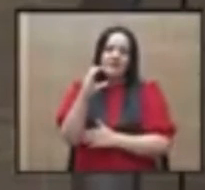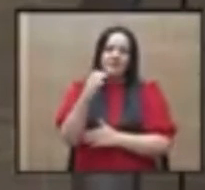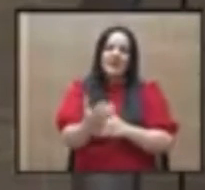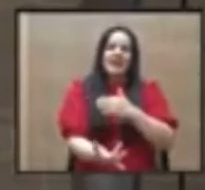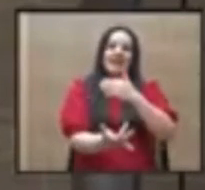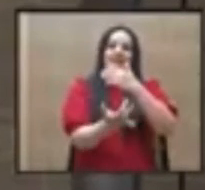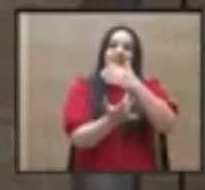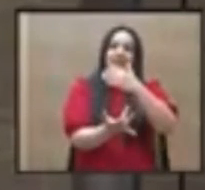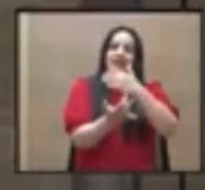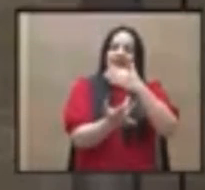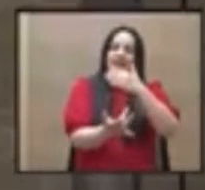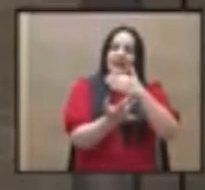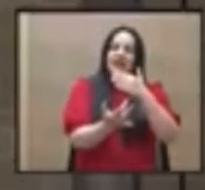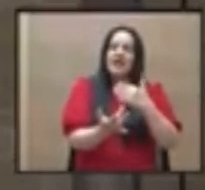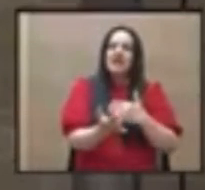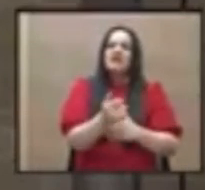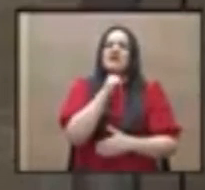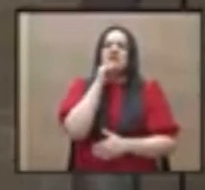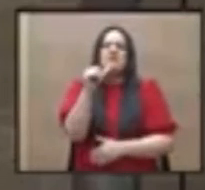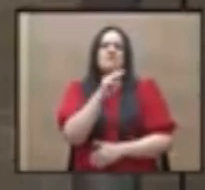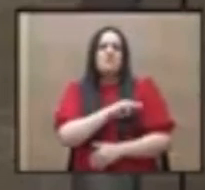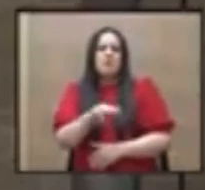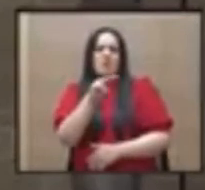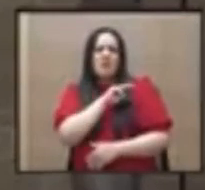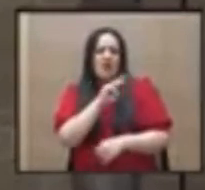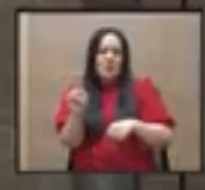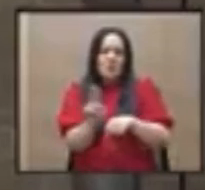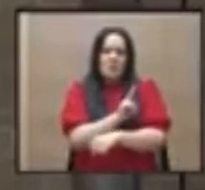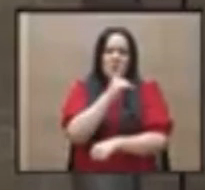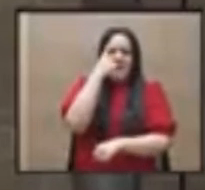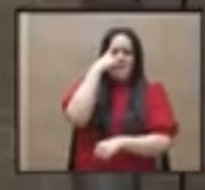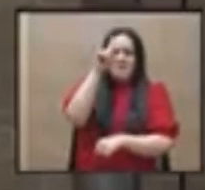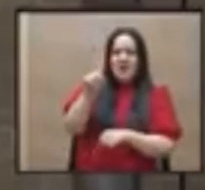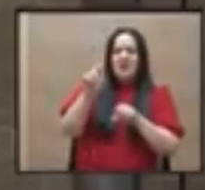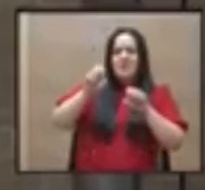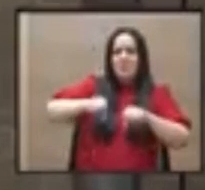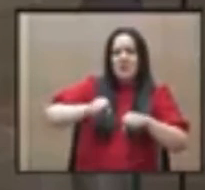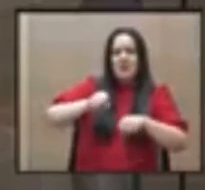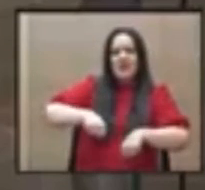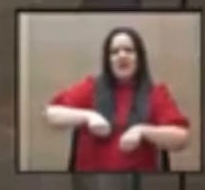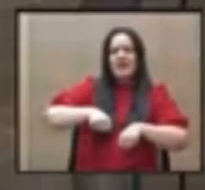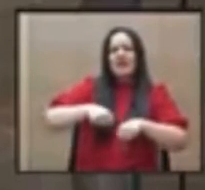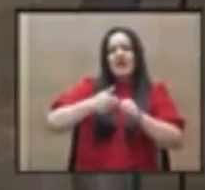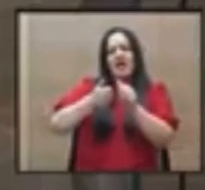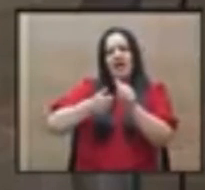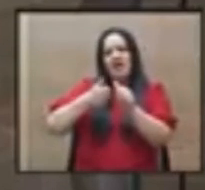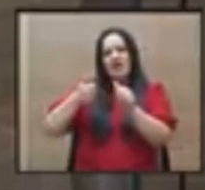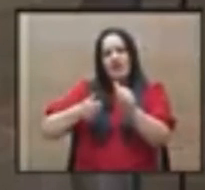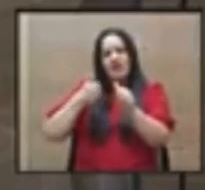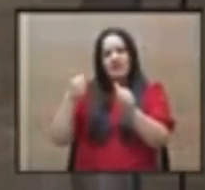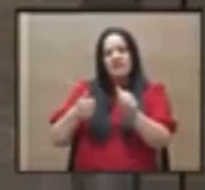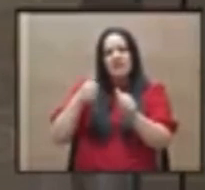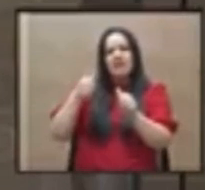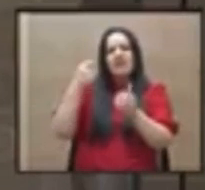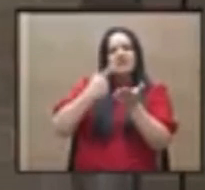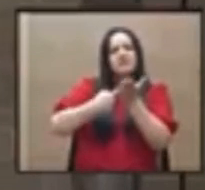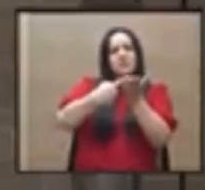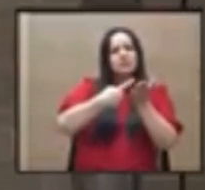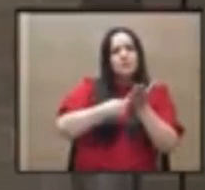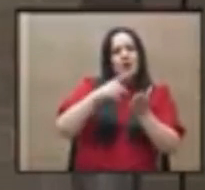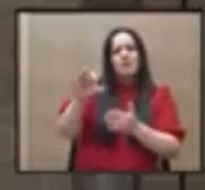técnica inmoral usada para dilatar la discusión de la manera en que se hizo, más